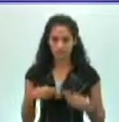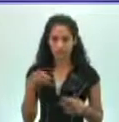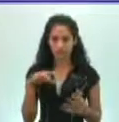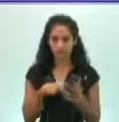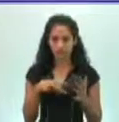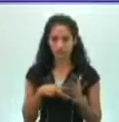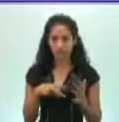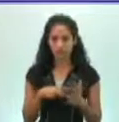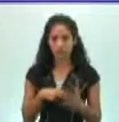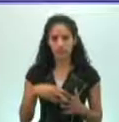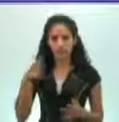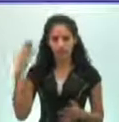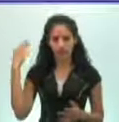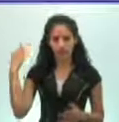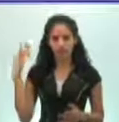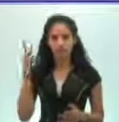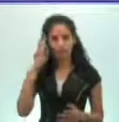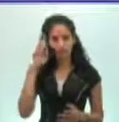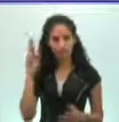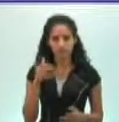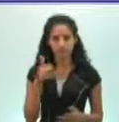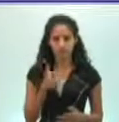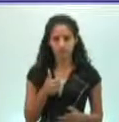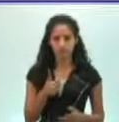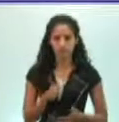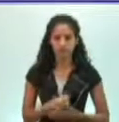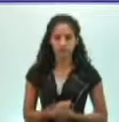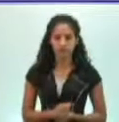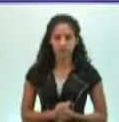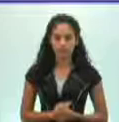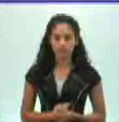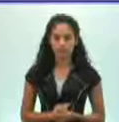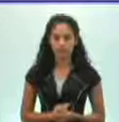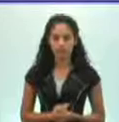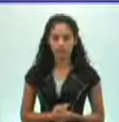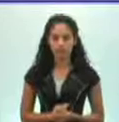división, que ya lo hemos recordado en clases anteriores.